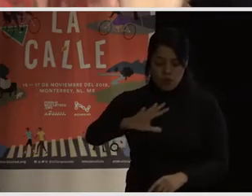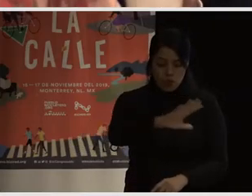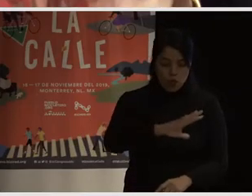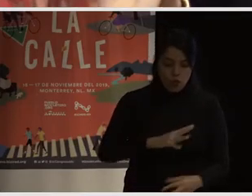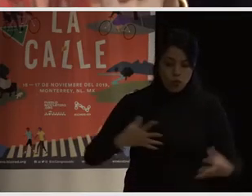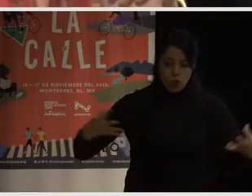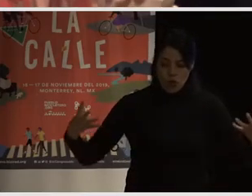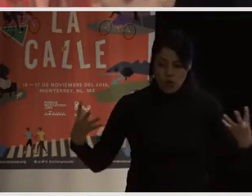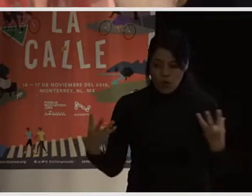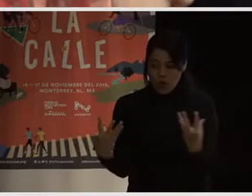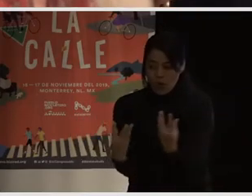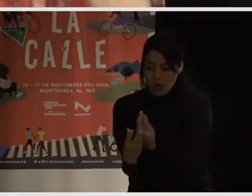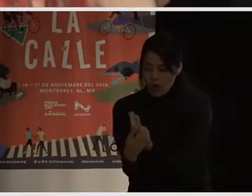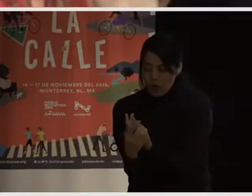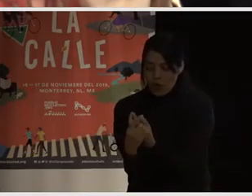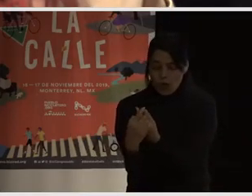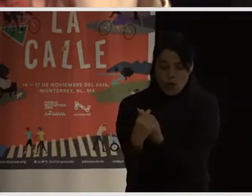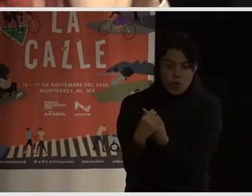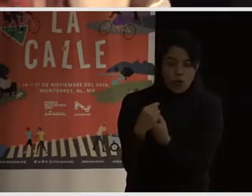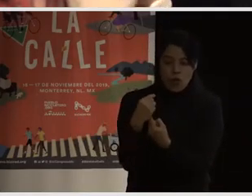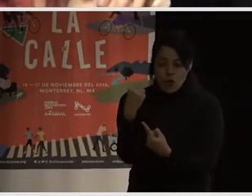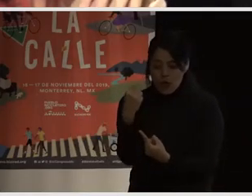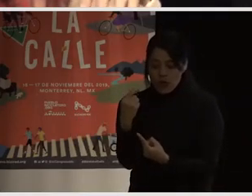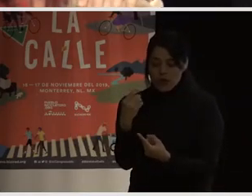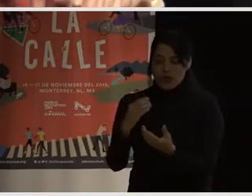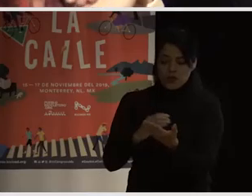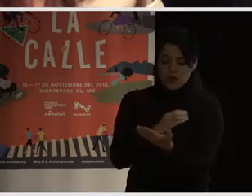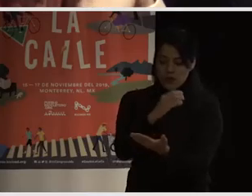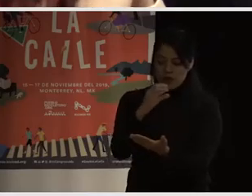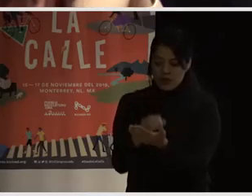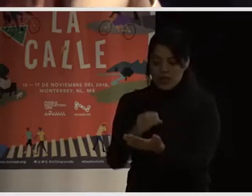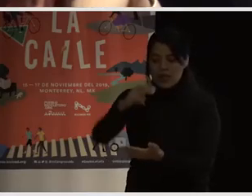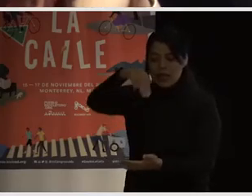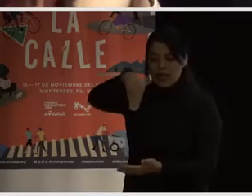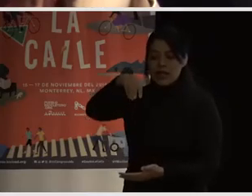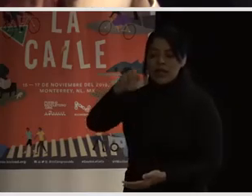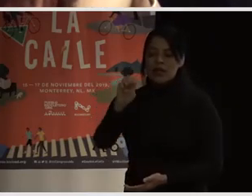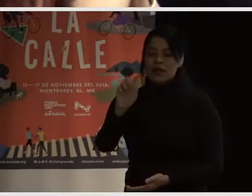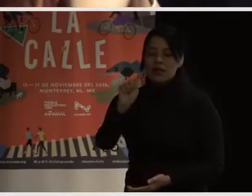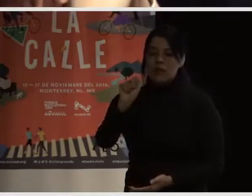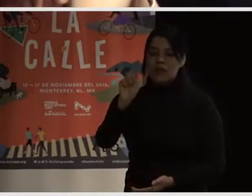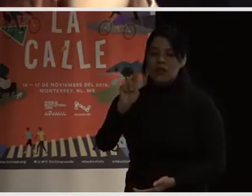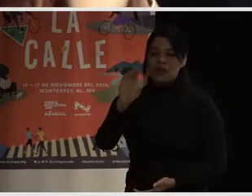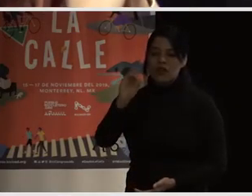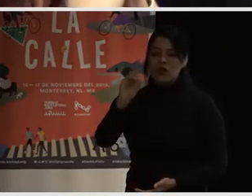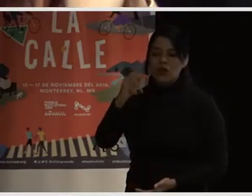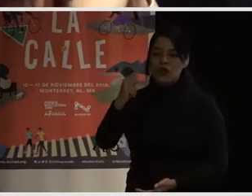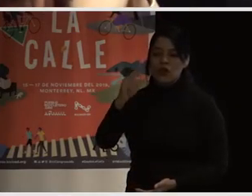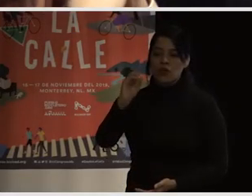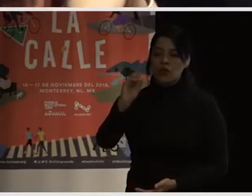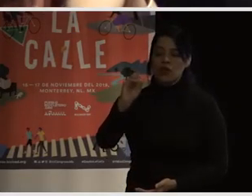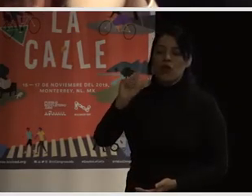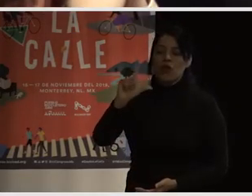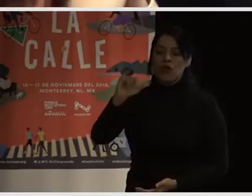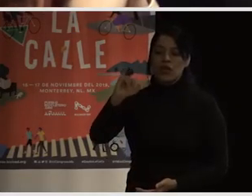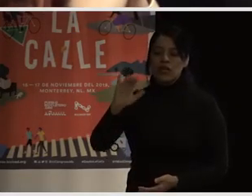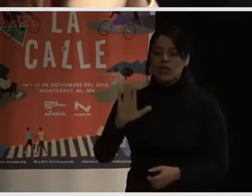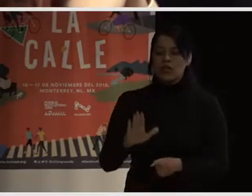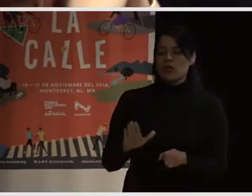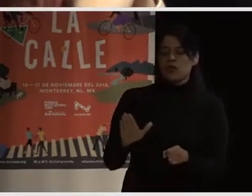este es desgraciadamente cuando los técnicos son dejados a un lado y el tema